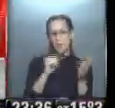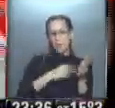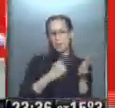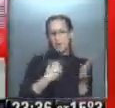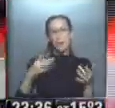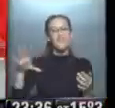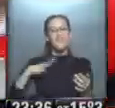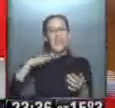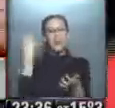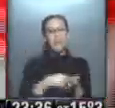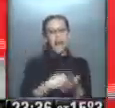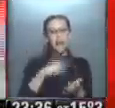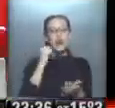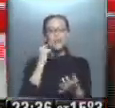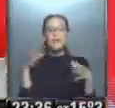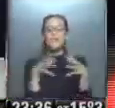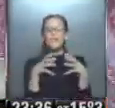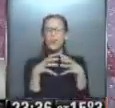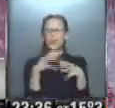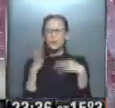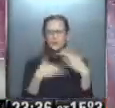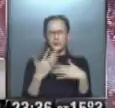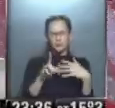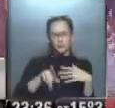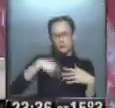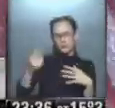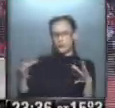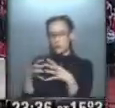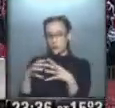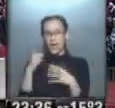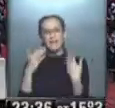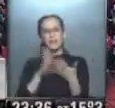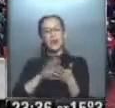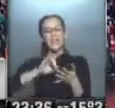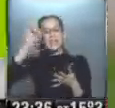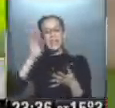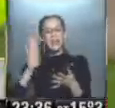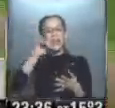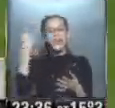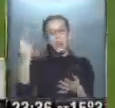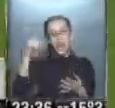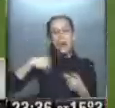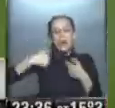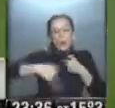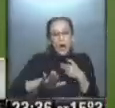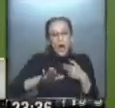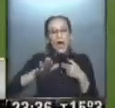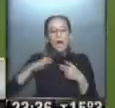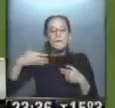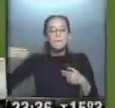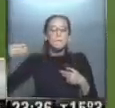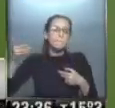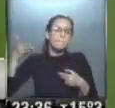pagar el pase de un futbolista. Estamos hablando de un Independiente que está en la B Nacional y que estaría llegando en las próximas horas un